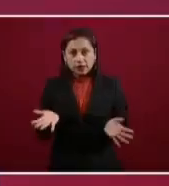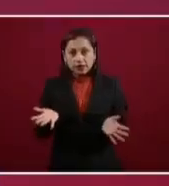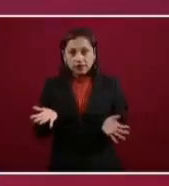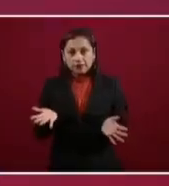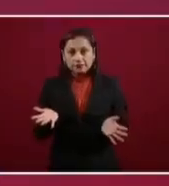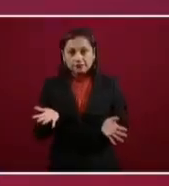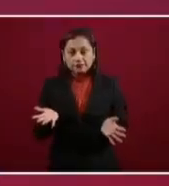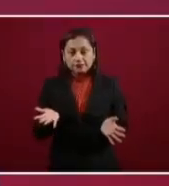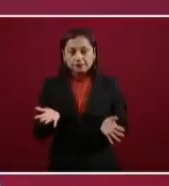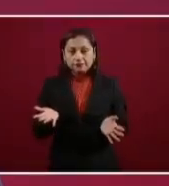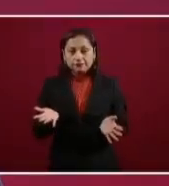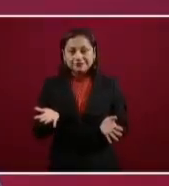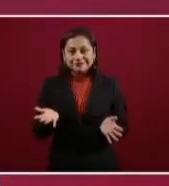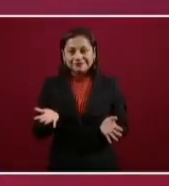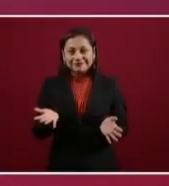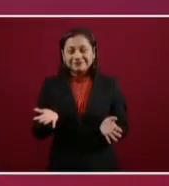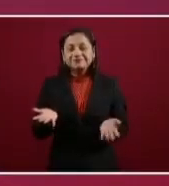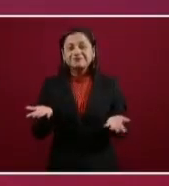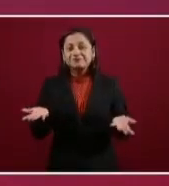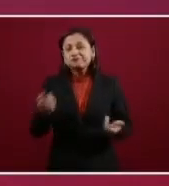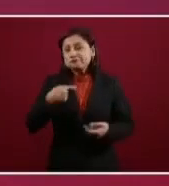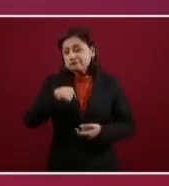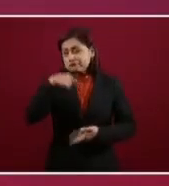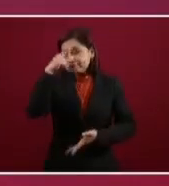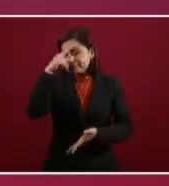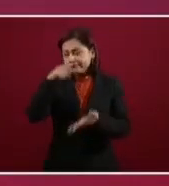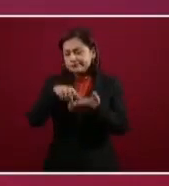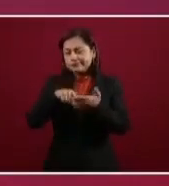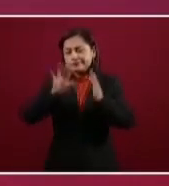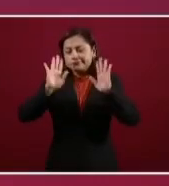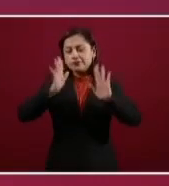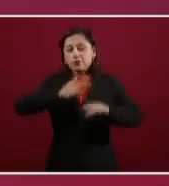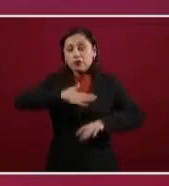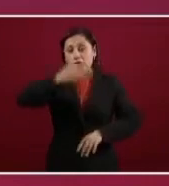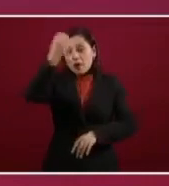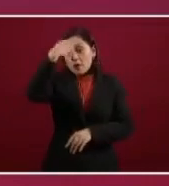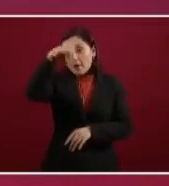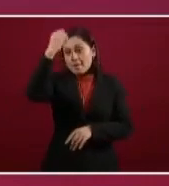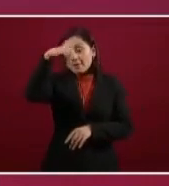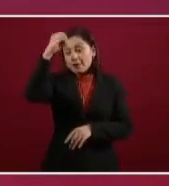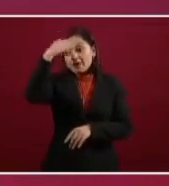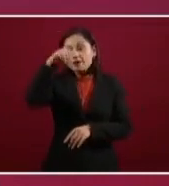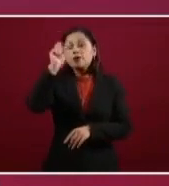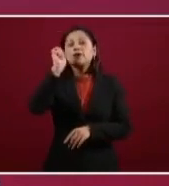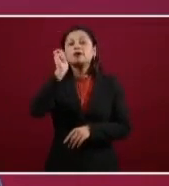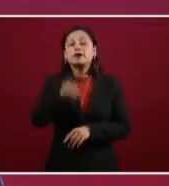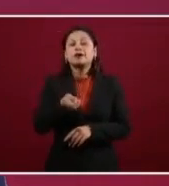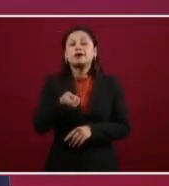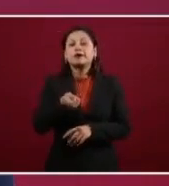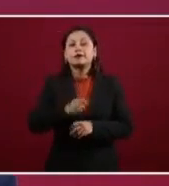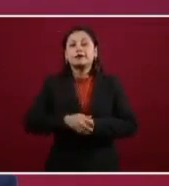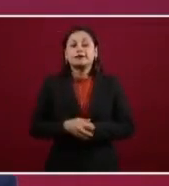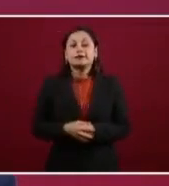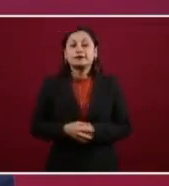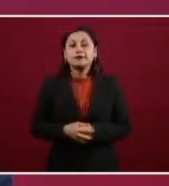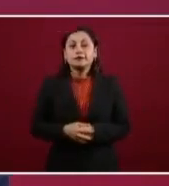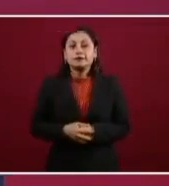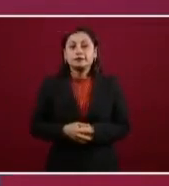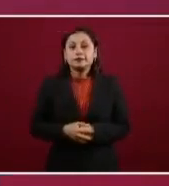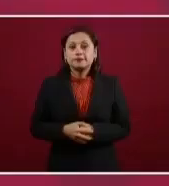este creo yo que ya y